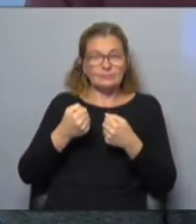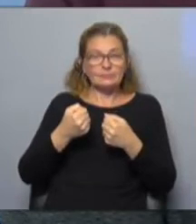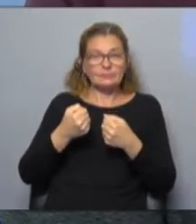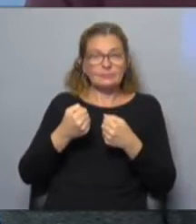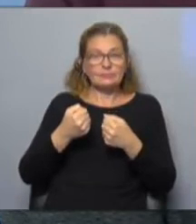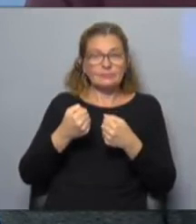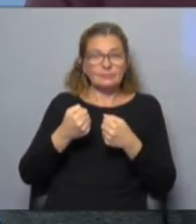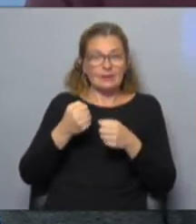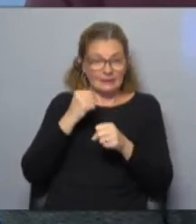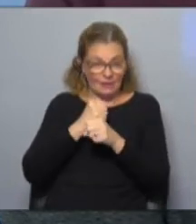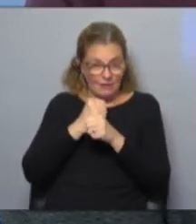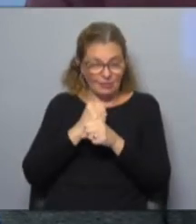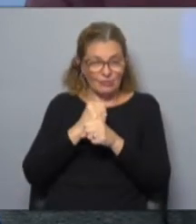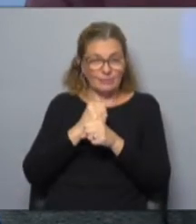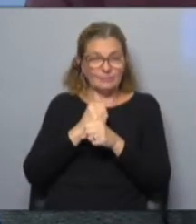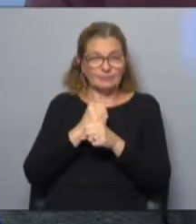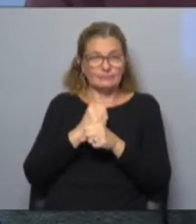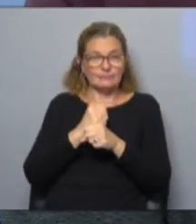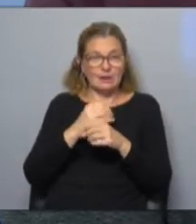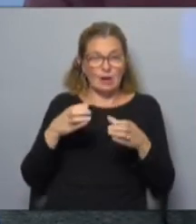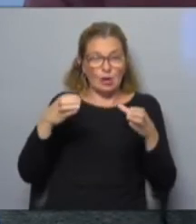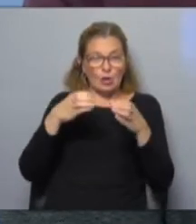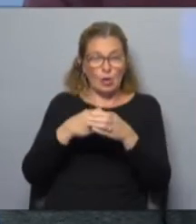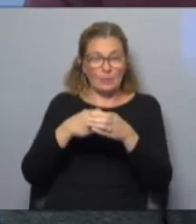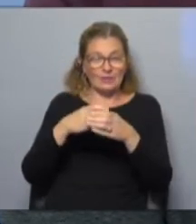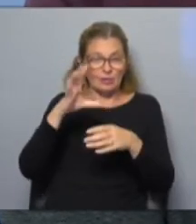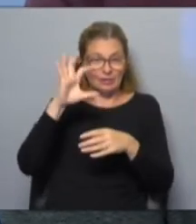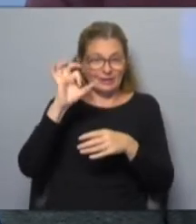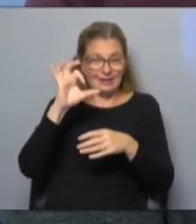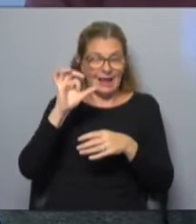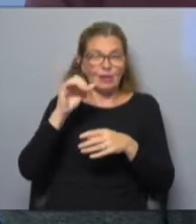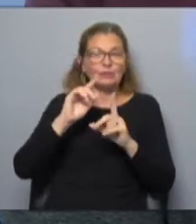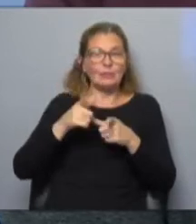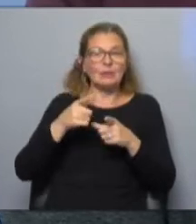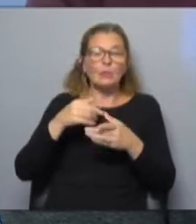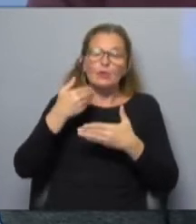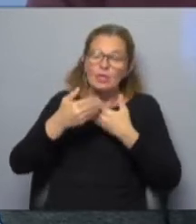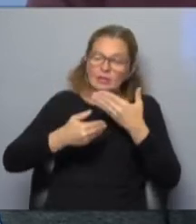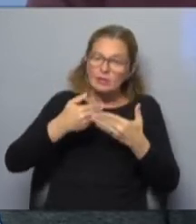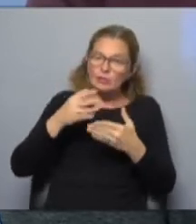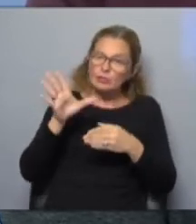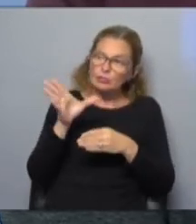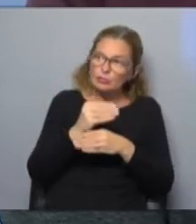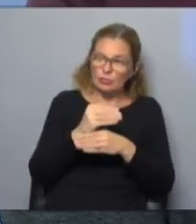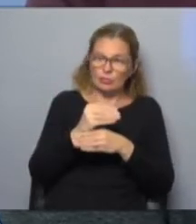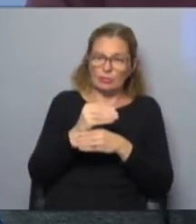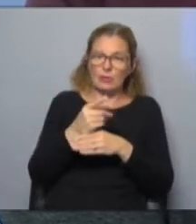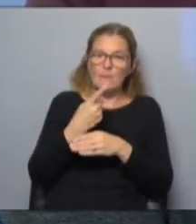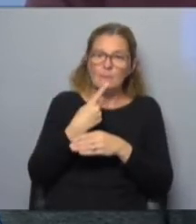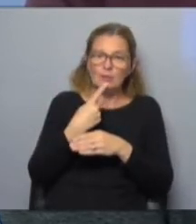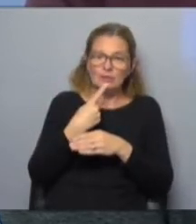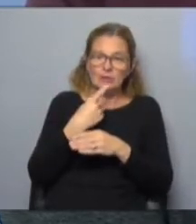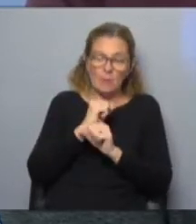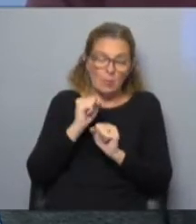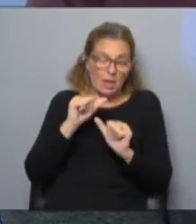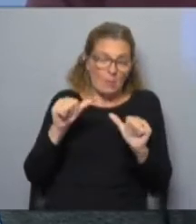y trabajo a la Comisión de Transporte del Senado y nosotros seguiremos desarrollando todas las acciones políticas que estén